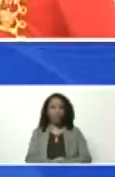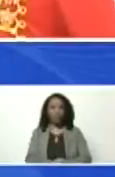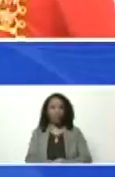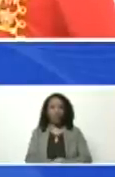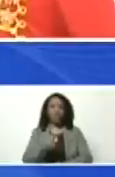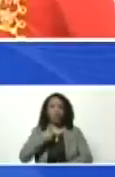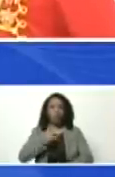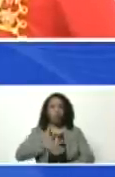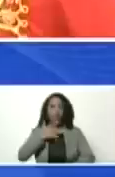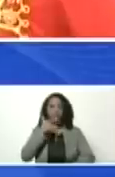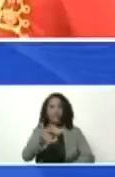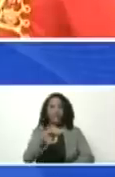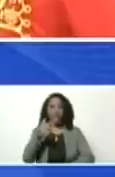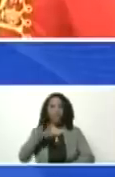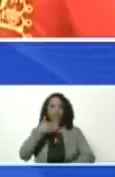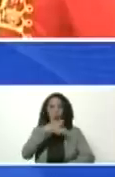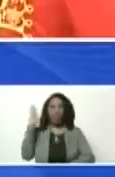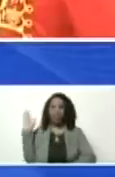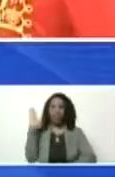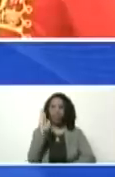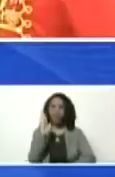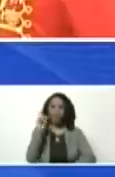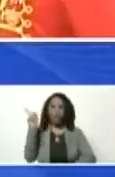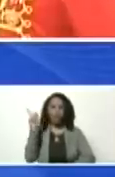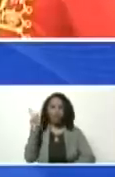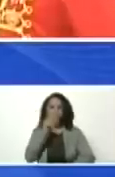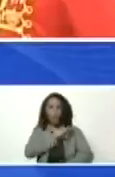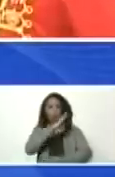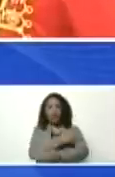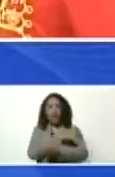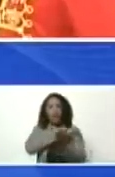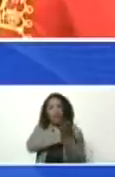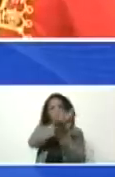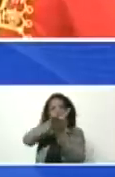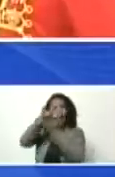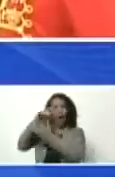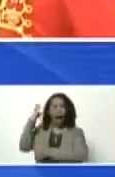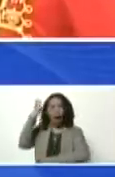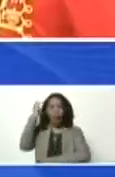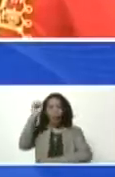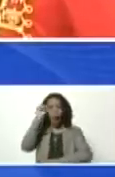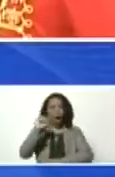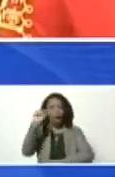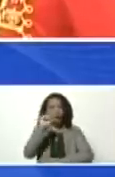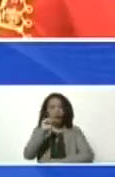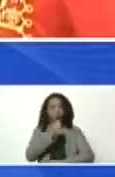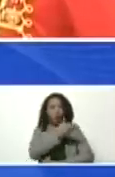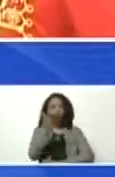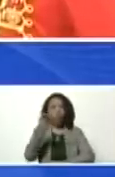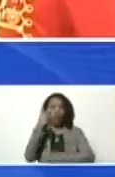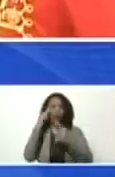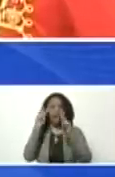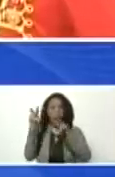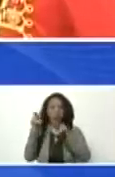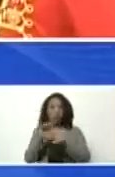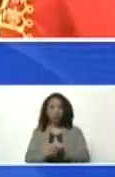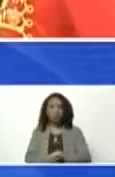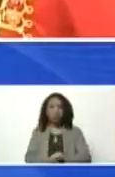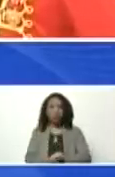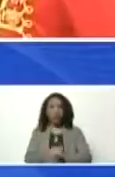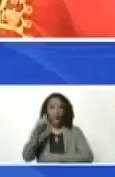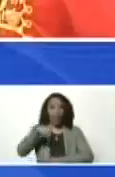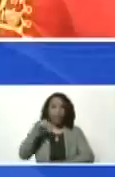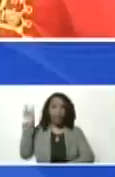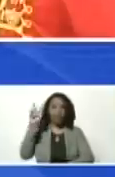puedo decir, después de haber regresado de esta poderosa gira euroasiática, que ustedes vieron que en